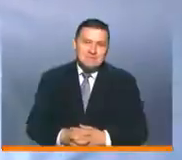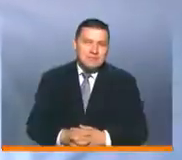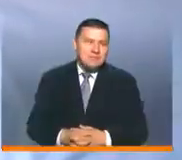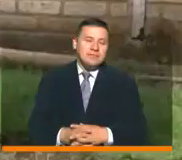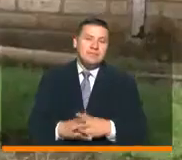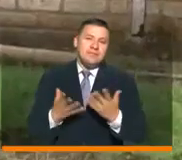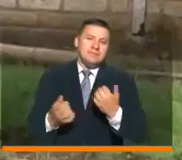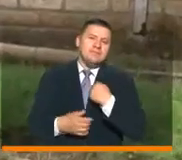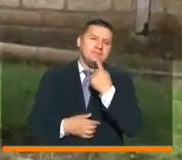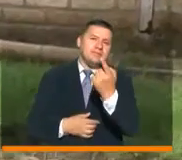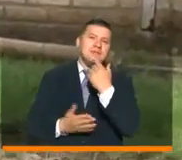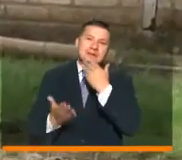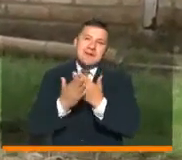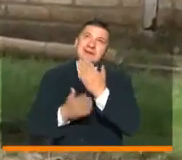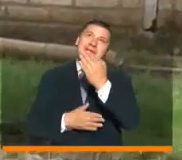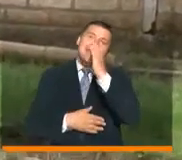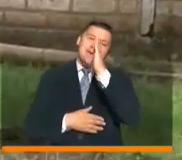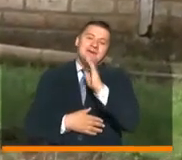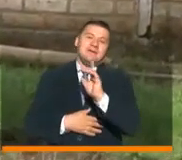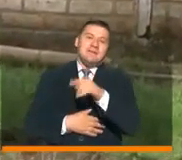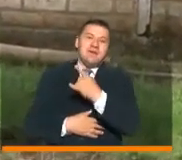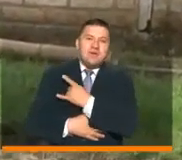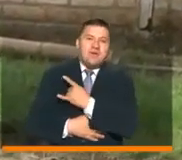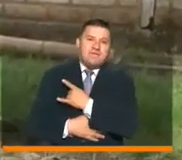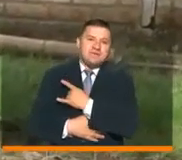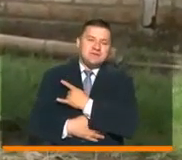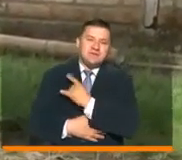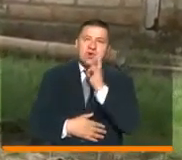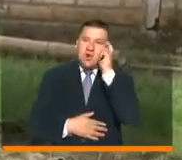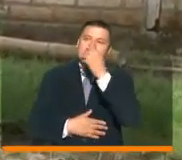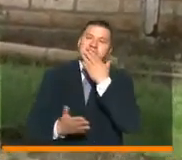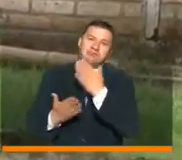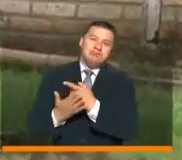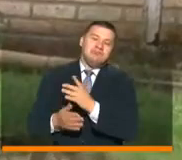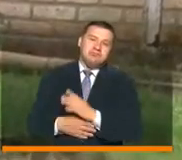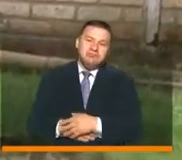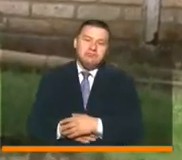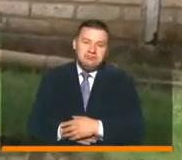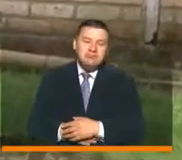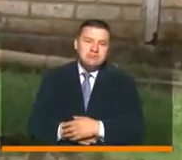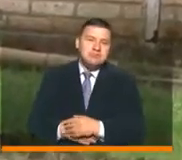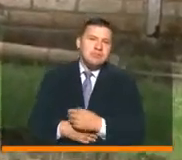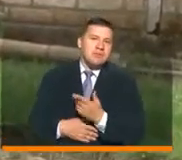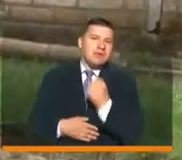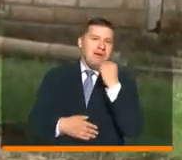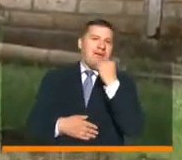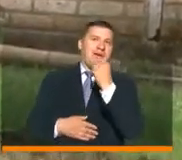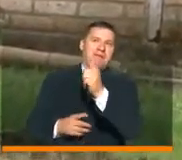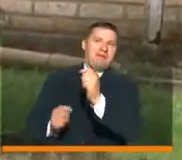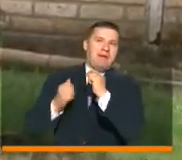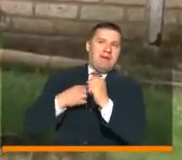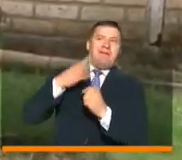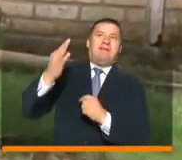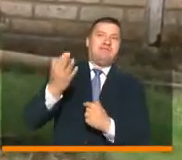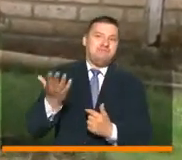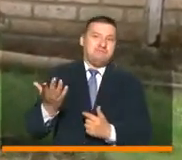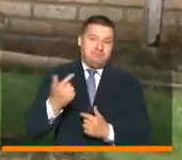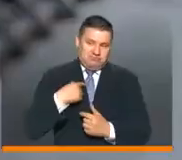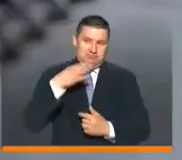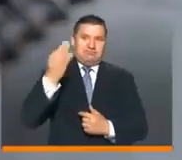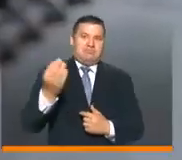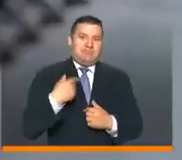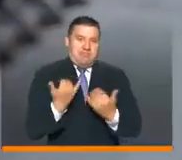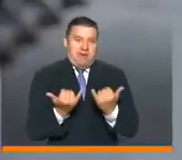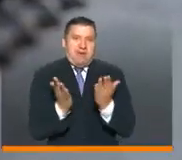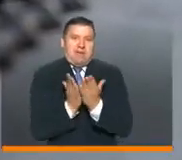También quiero agradecerle a Dios, pues, y a la universidad, al gobierno, por beneficiarme, porque gracias a esto